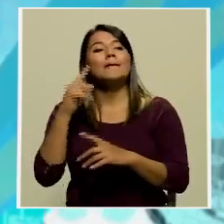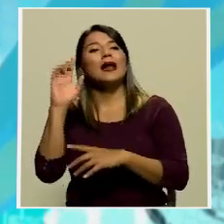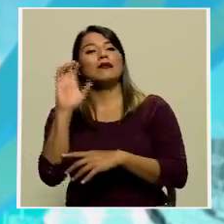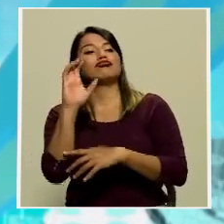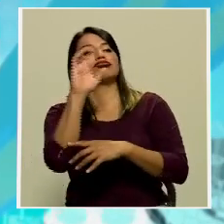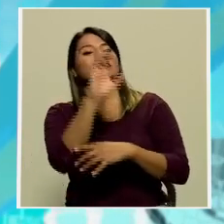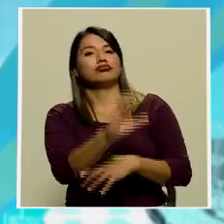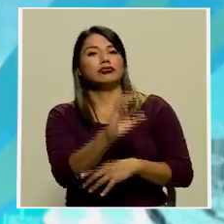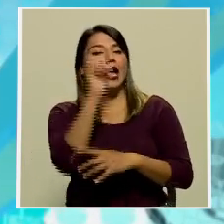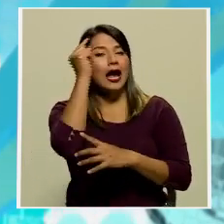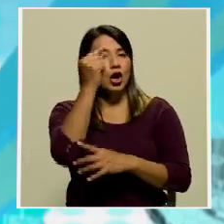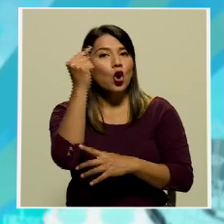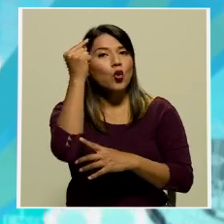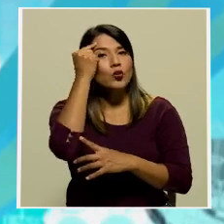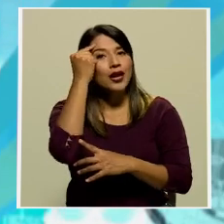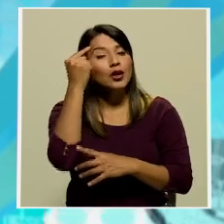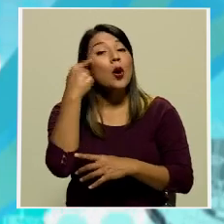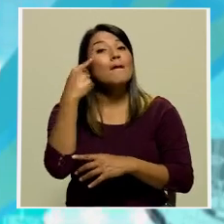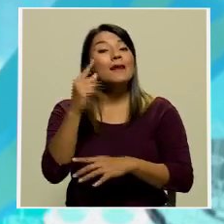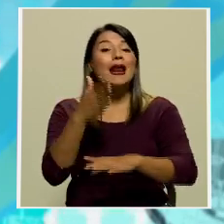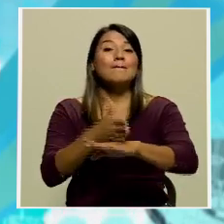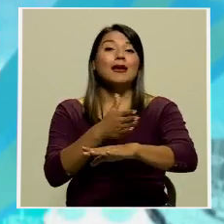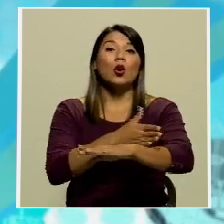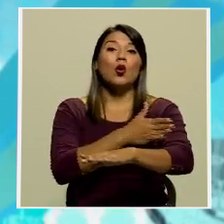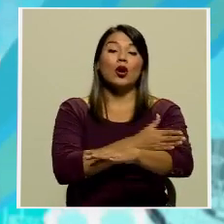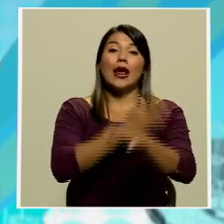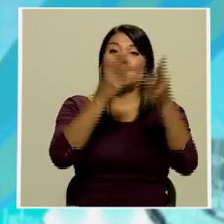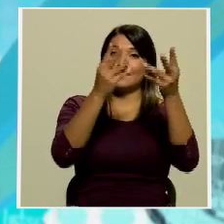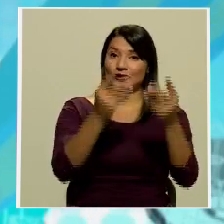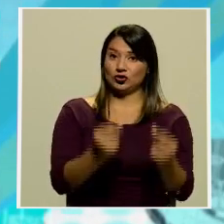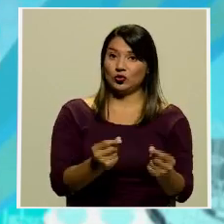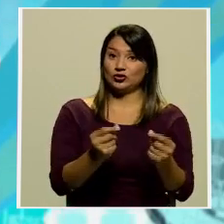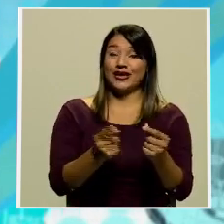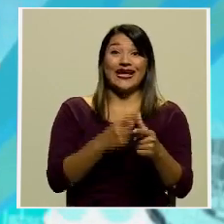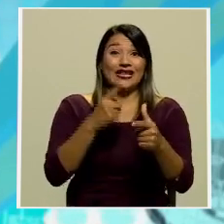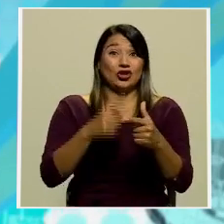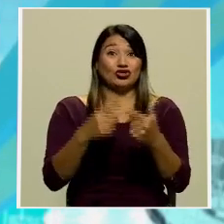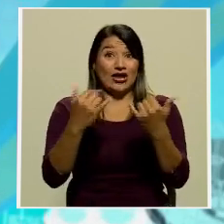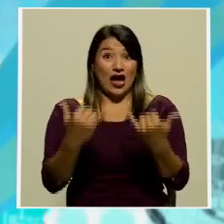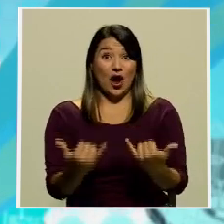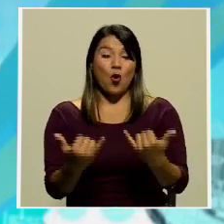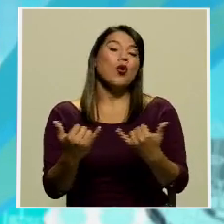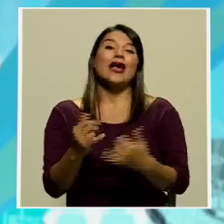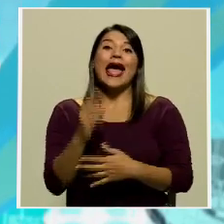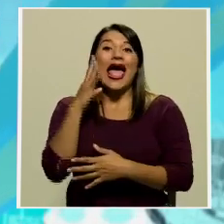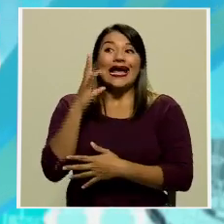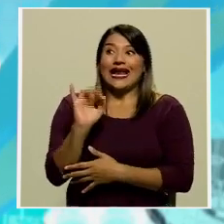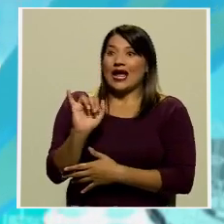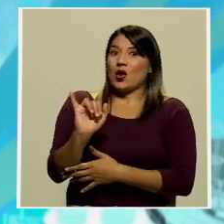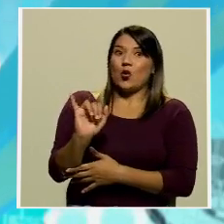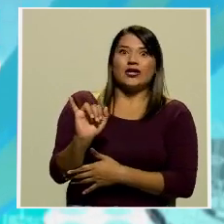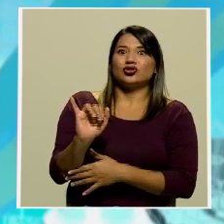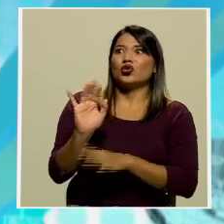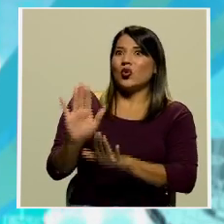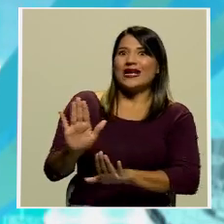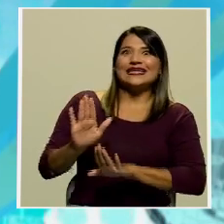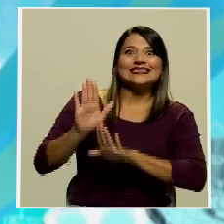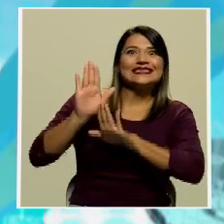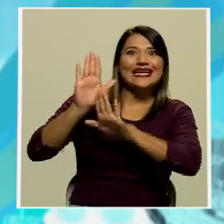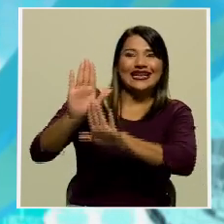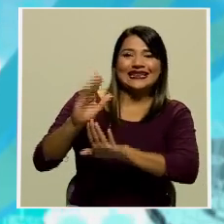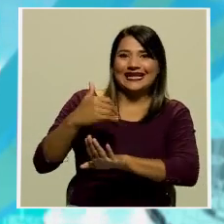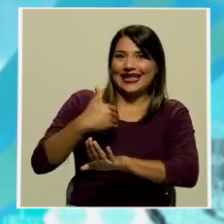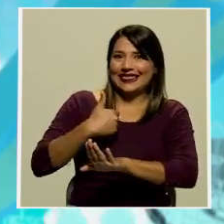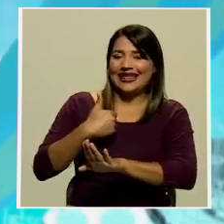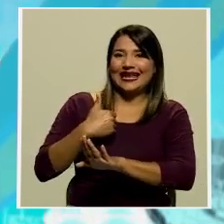a llegar a fortalecer el presupuesto. Entonces, en esta ocasión, y yo creo que eso es lo extraordinario que contiene el caso